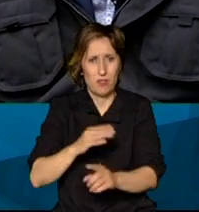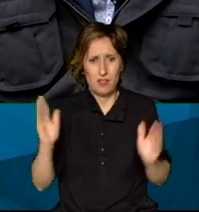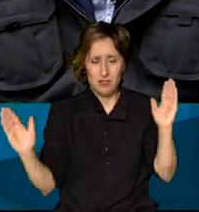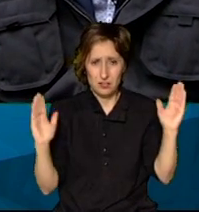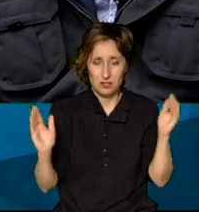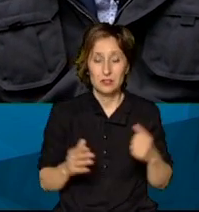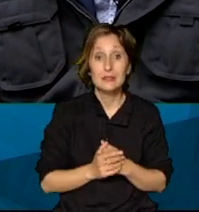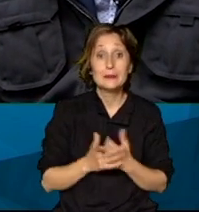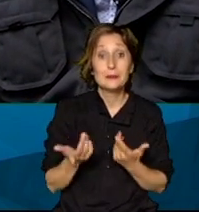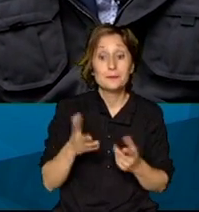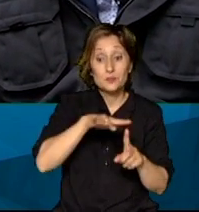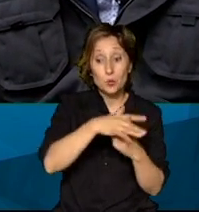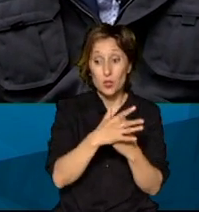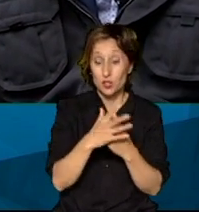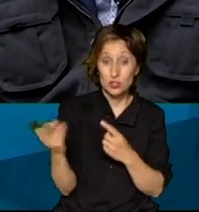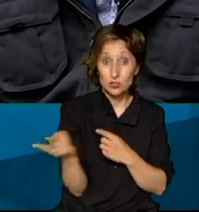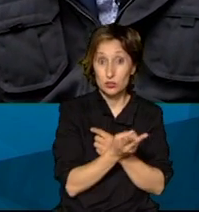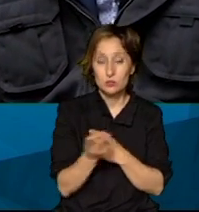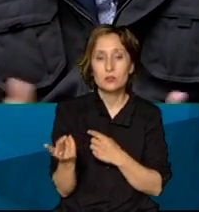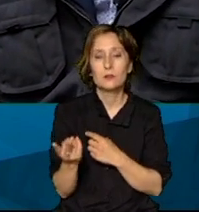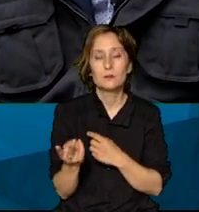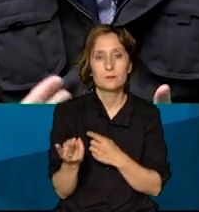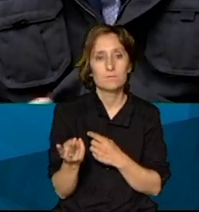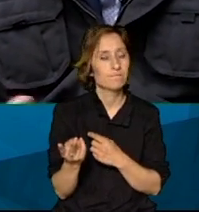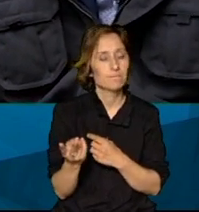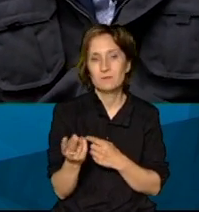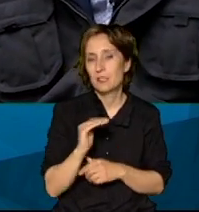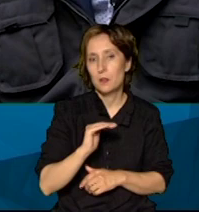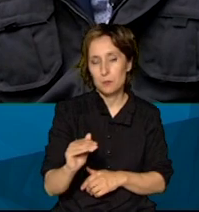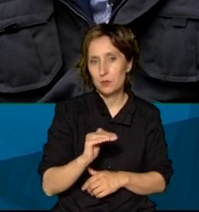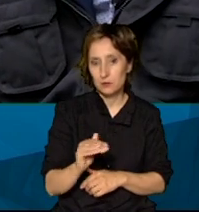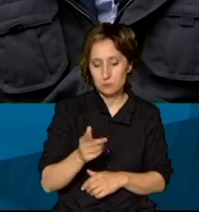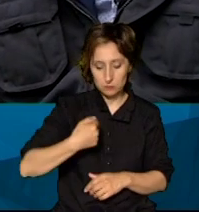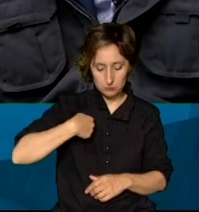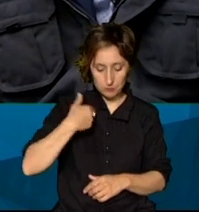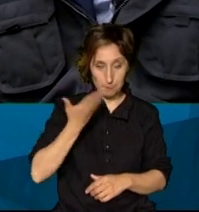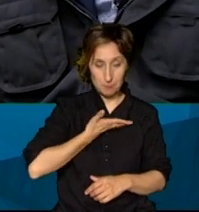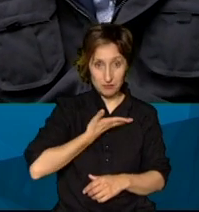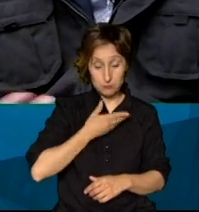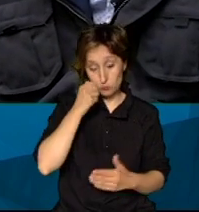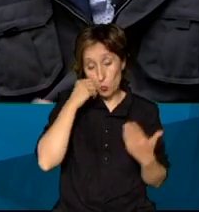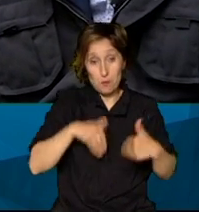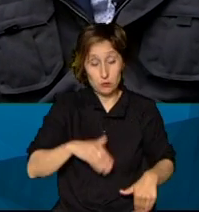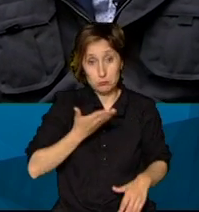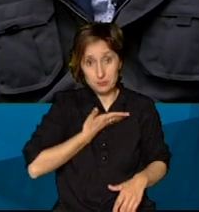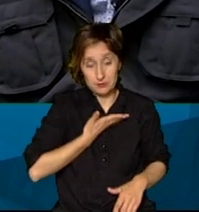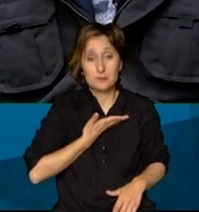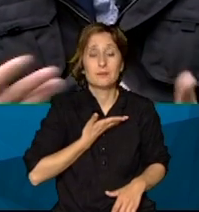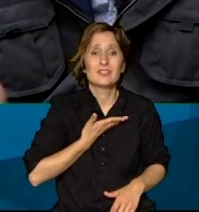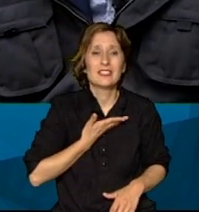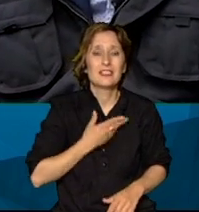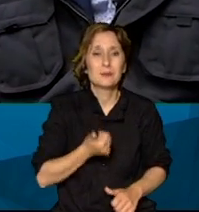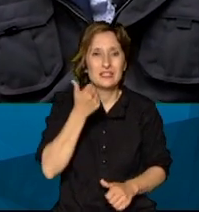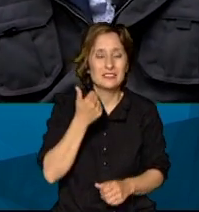todos estos fenómenos, pues digamos que son malos, ¿no? No solo para nosotros, ¿no? Para los humanos, sino especialmente para